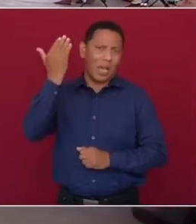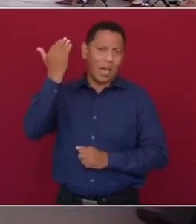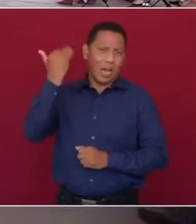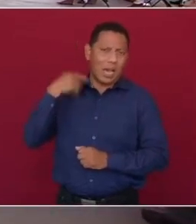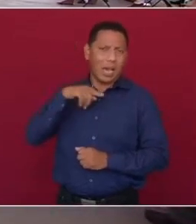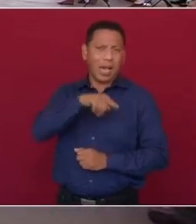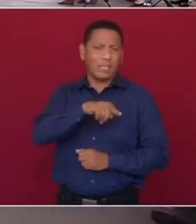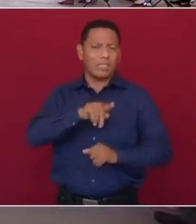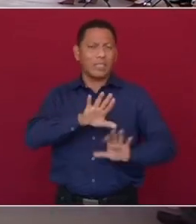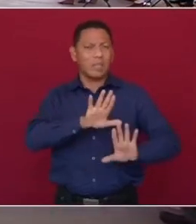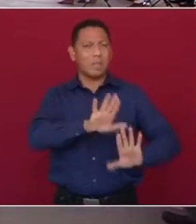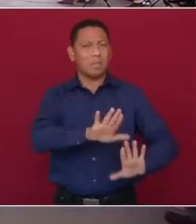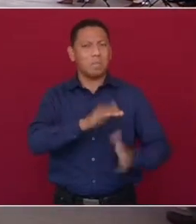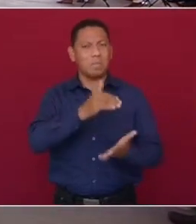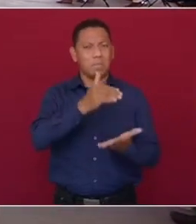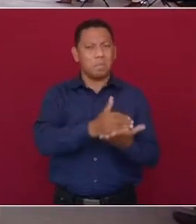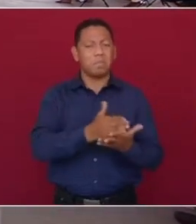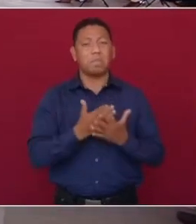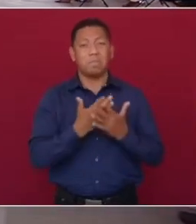parada